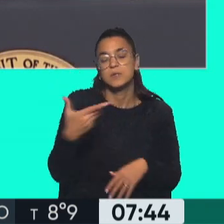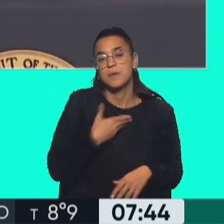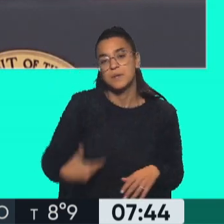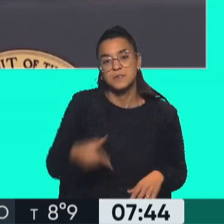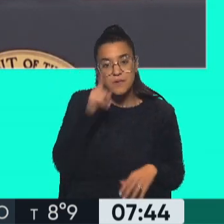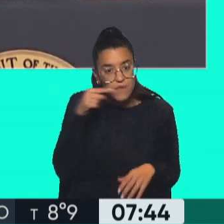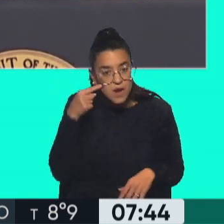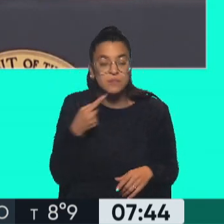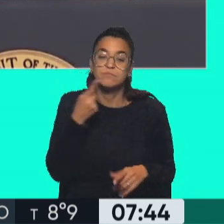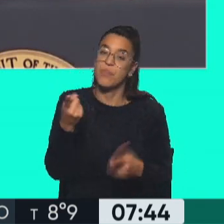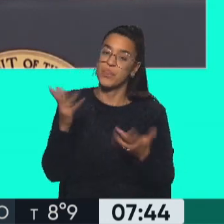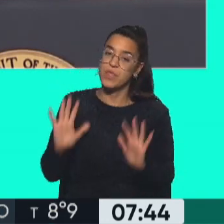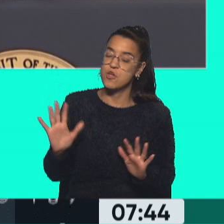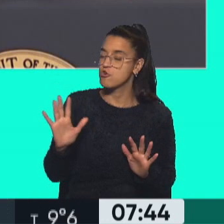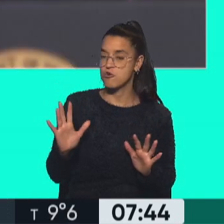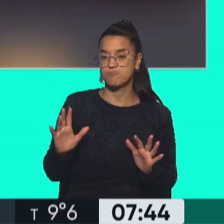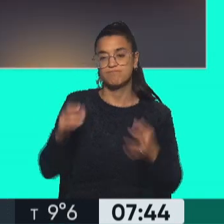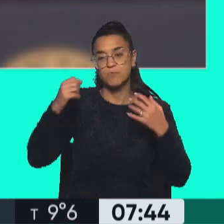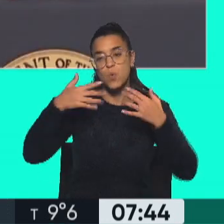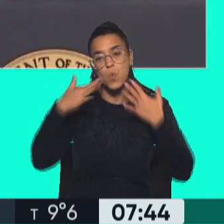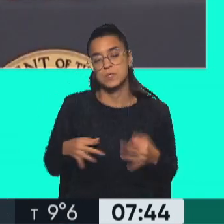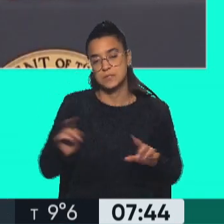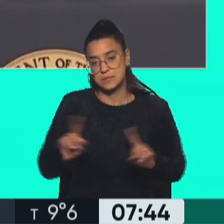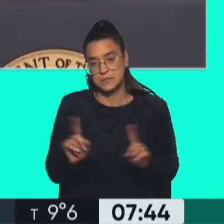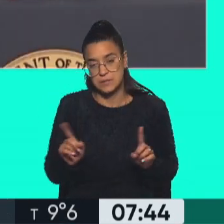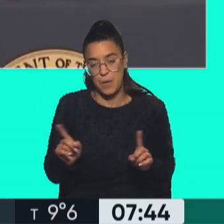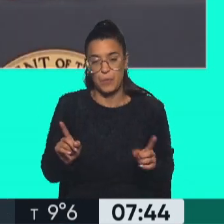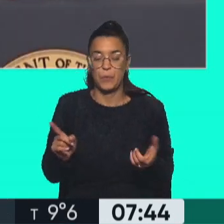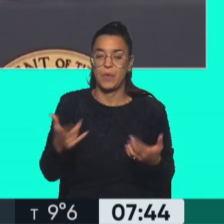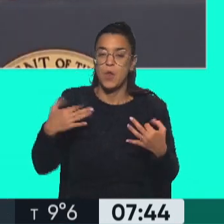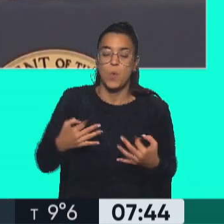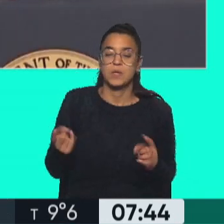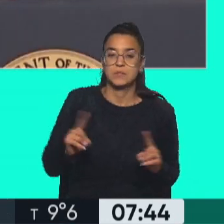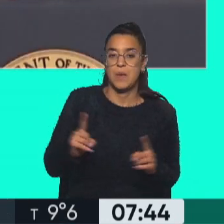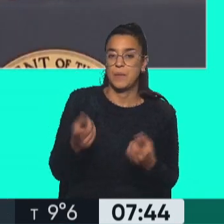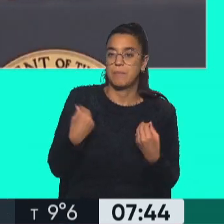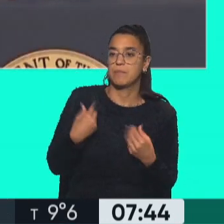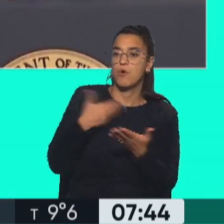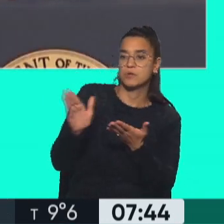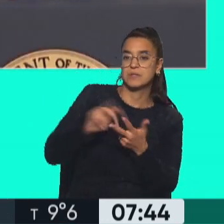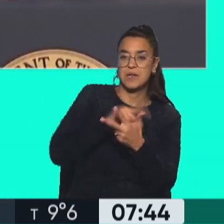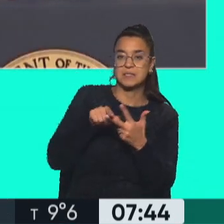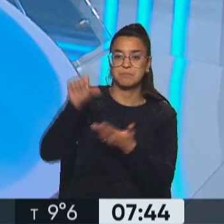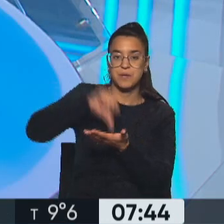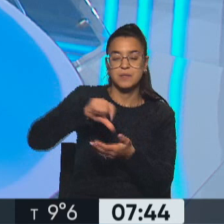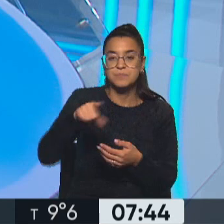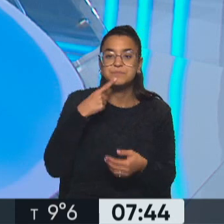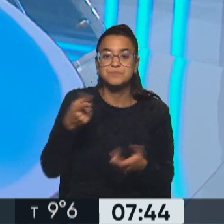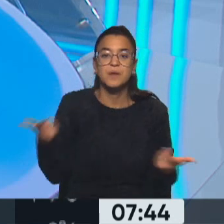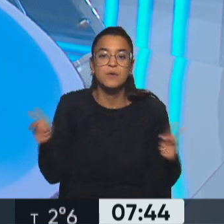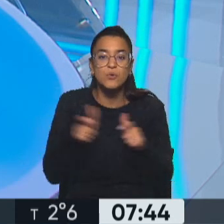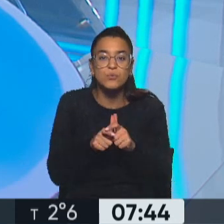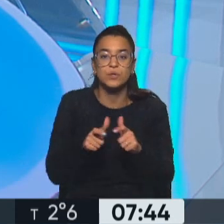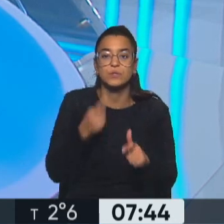Alberto Fernández le manifestó el malestar de la Argentina y del resto de los países por estas exclusiones. ¿Cuándo y dónde se destraba esta reunión que